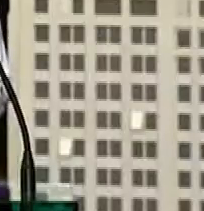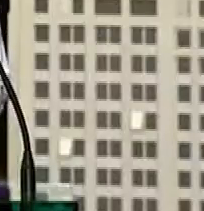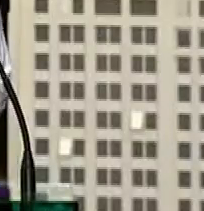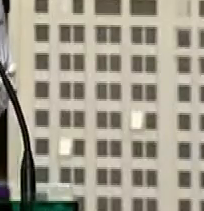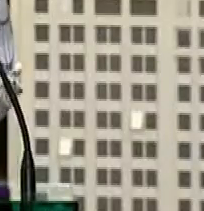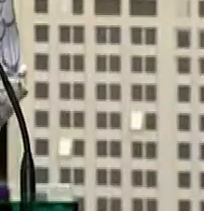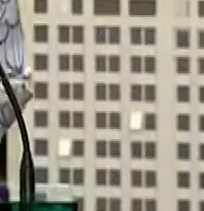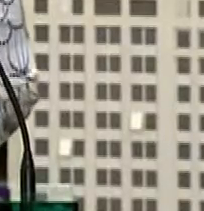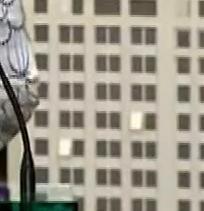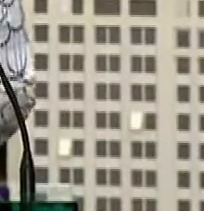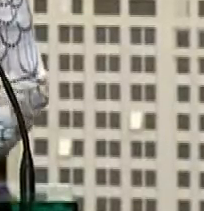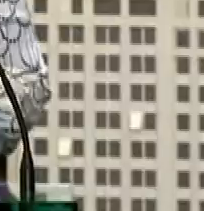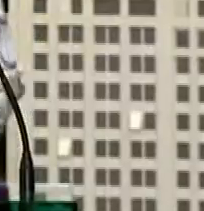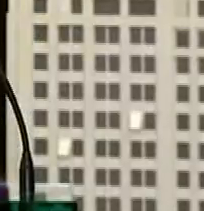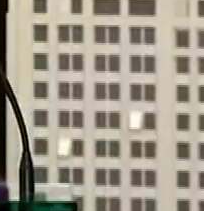determinante,